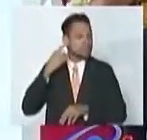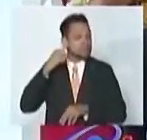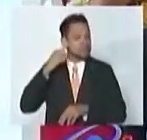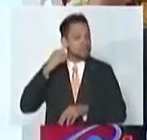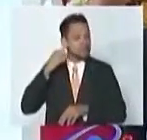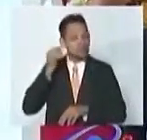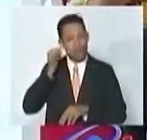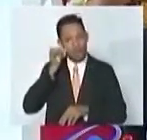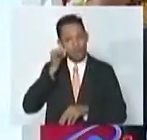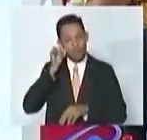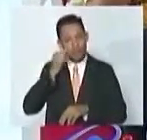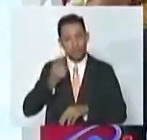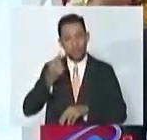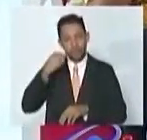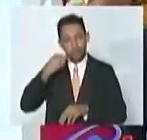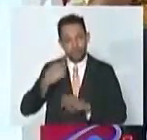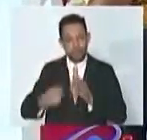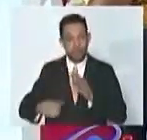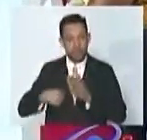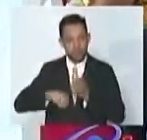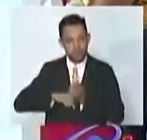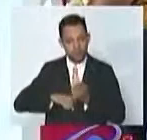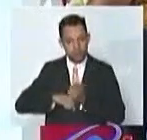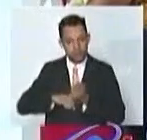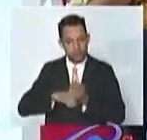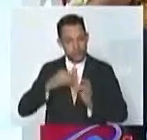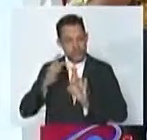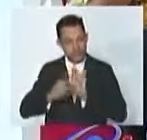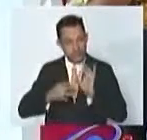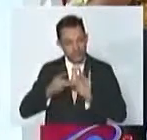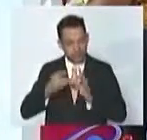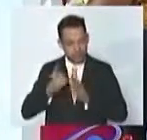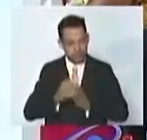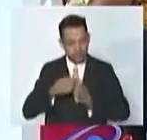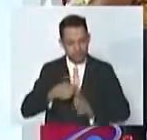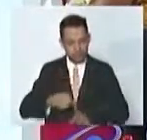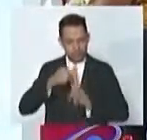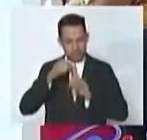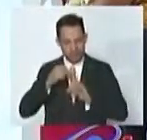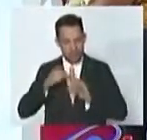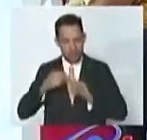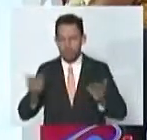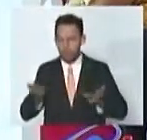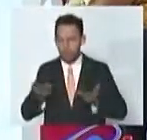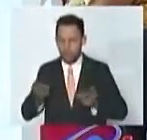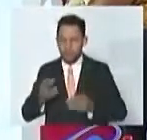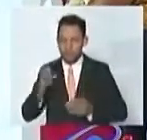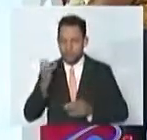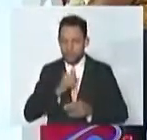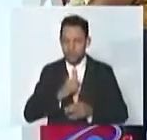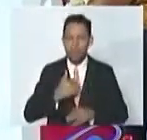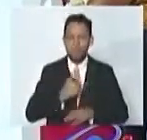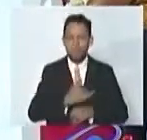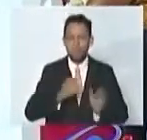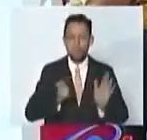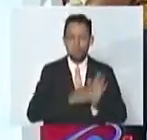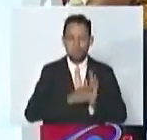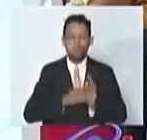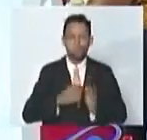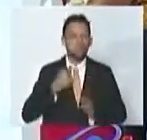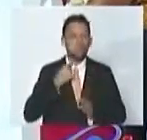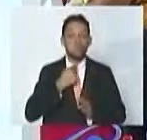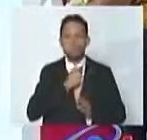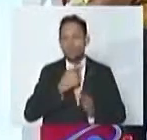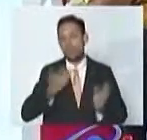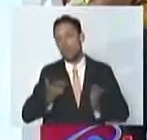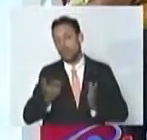laringoscopia y que hace otros exámenes especializados, donde él nos comenta dónde está la lesión, ¿cierto? Entonces, hay que entrenar a